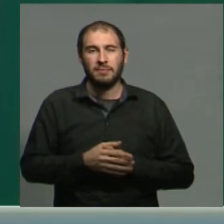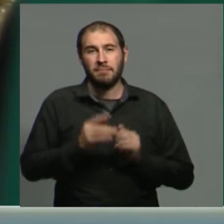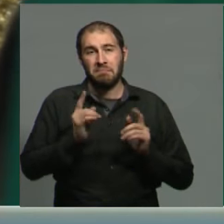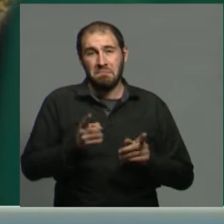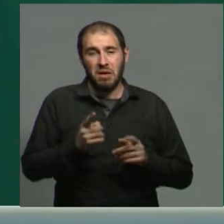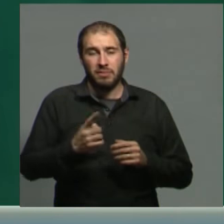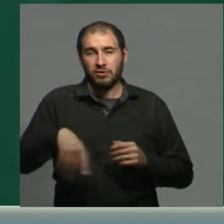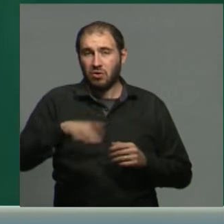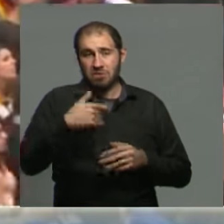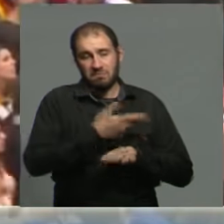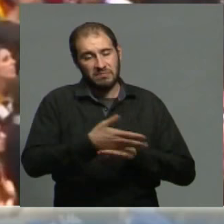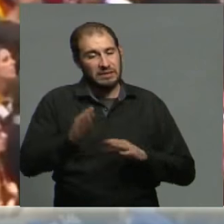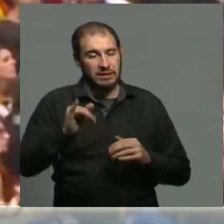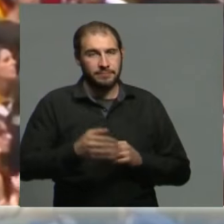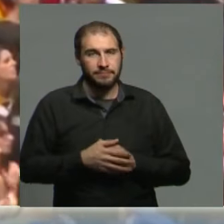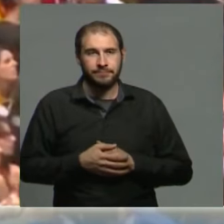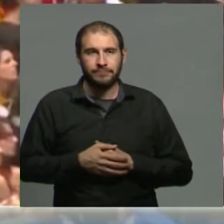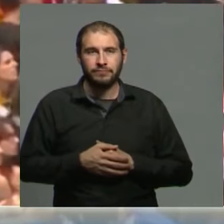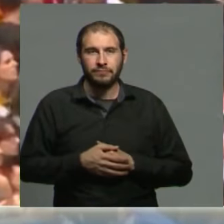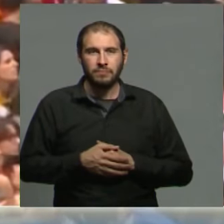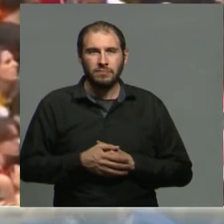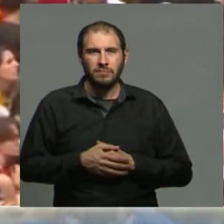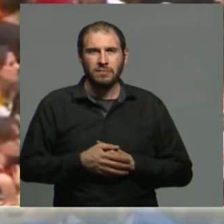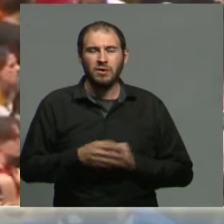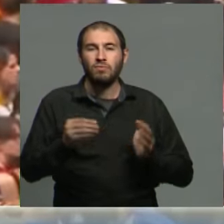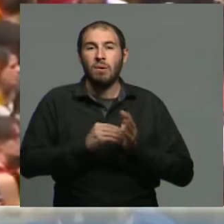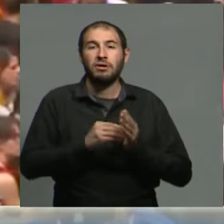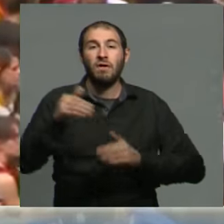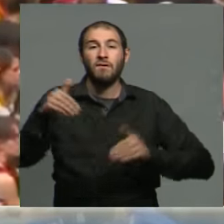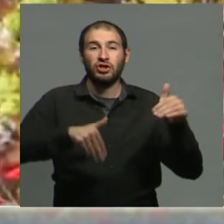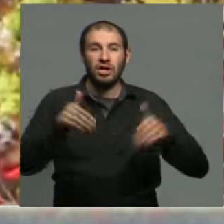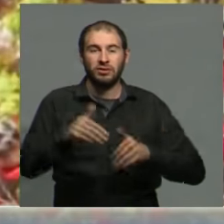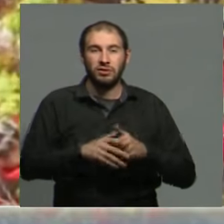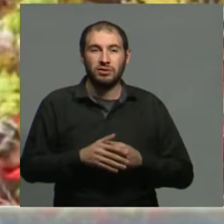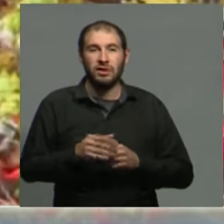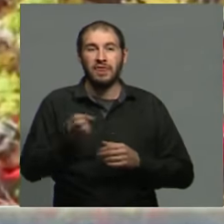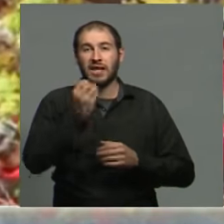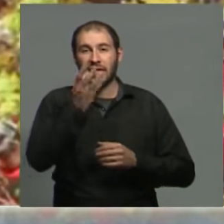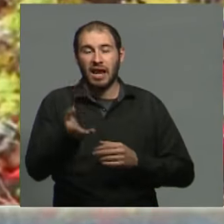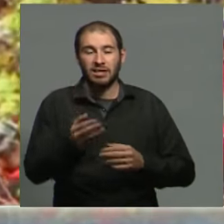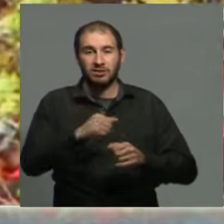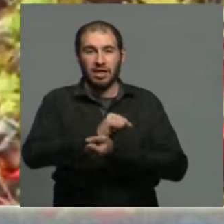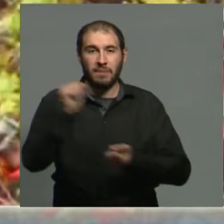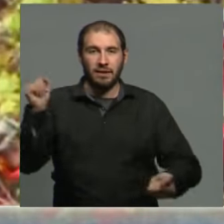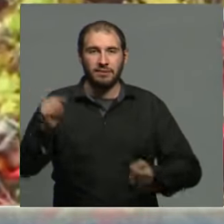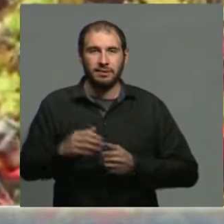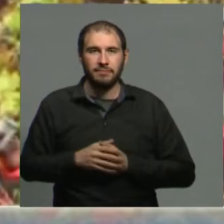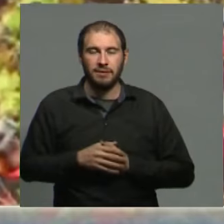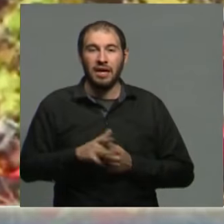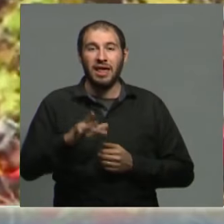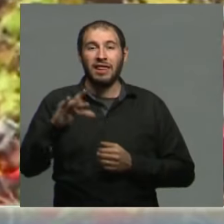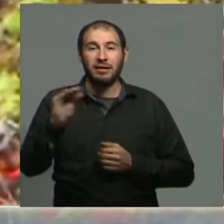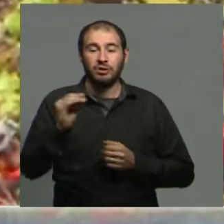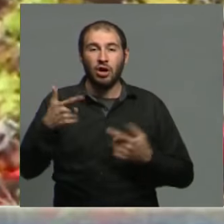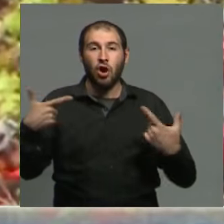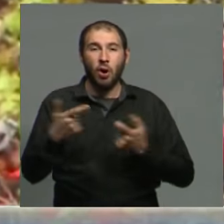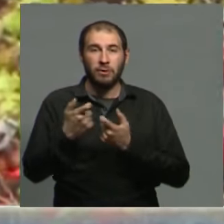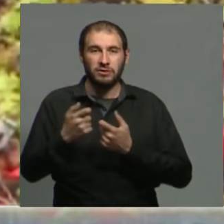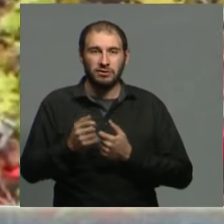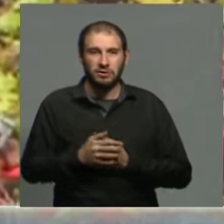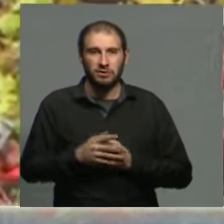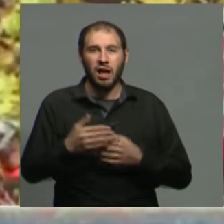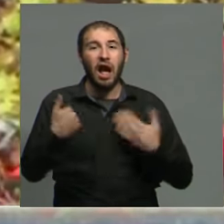que tuviera que ocurrir. En el momento de la votación de la declaración de independencia, los diputados de la oposición que